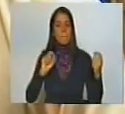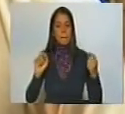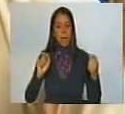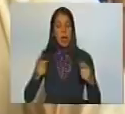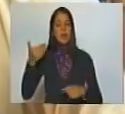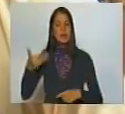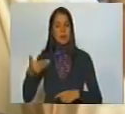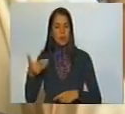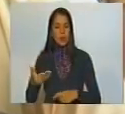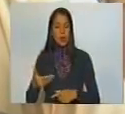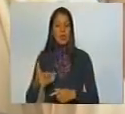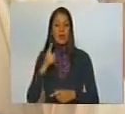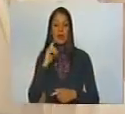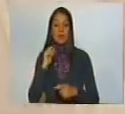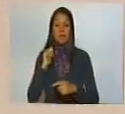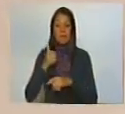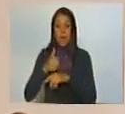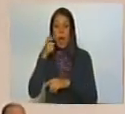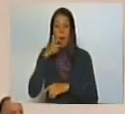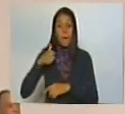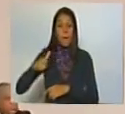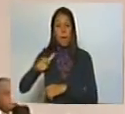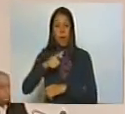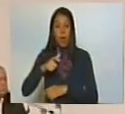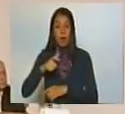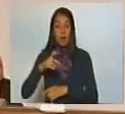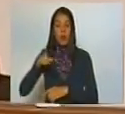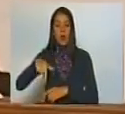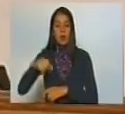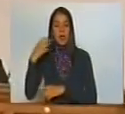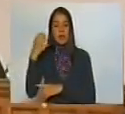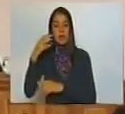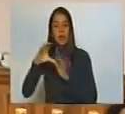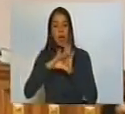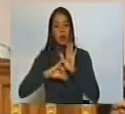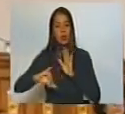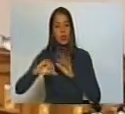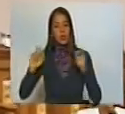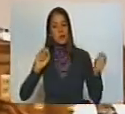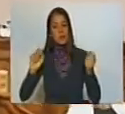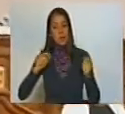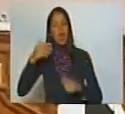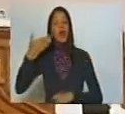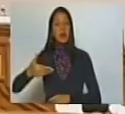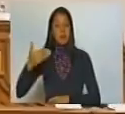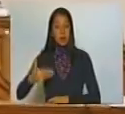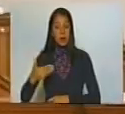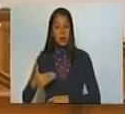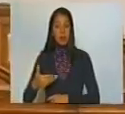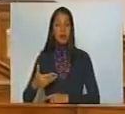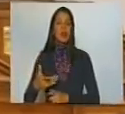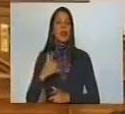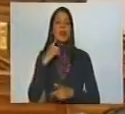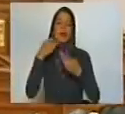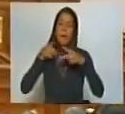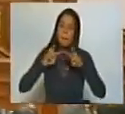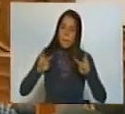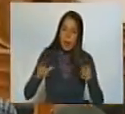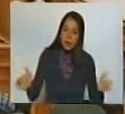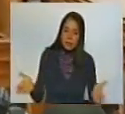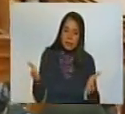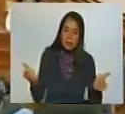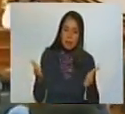es el poder originario, lo importante que es esta Asamblea Nacional Constituyente que le sigue garantizando la paz a todos